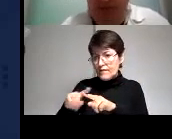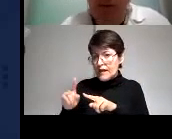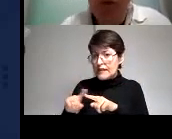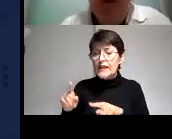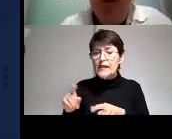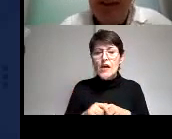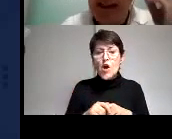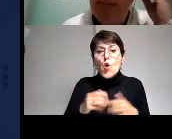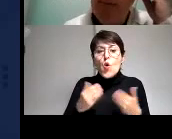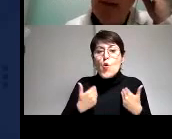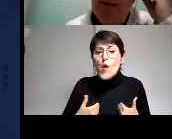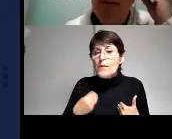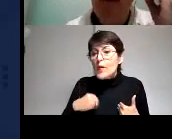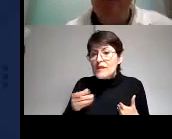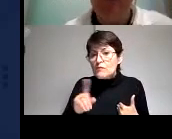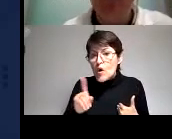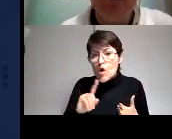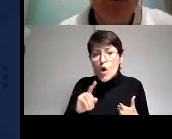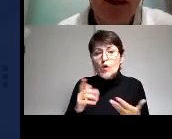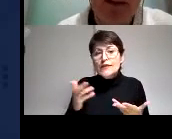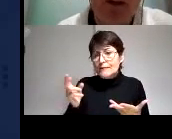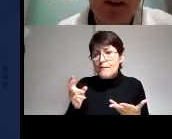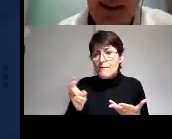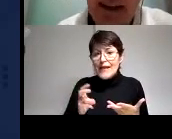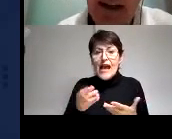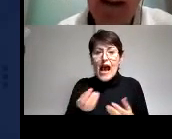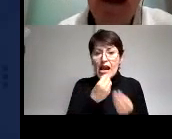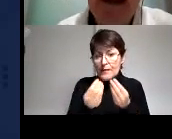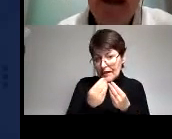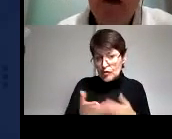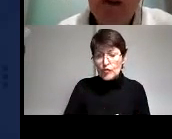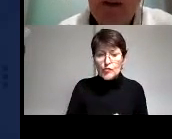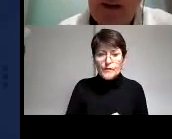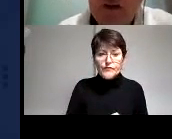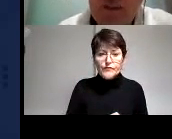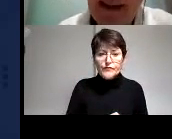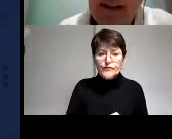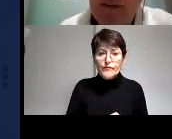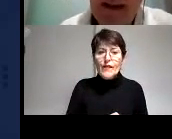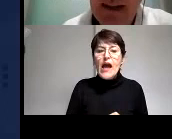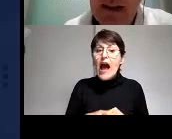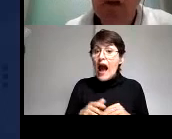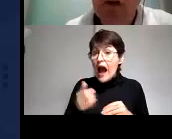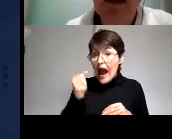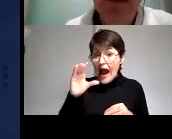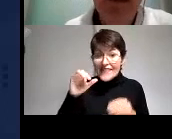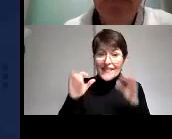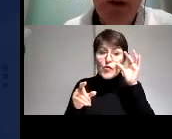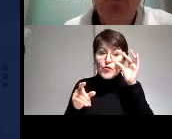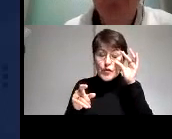por él mismo, sino que tienen que proceder de los alimentos que se ingieren. Los ácidos grasos omega 3 y omega 6